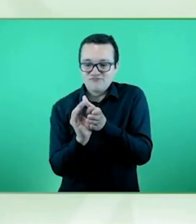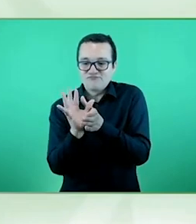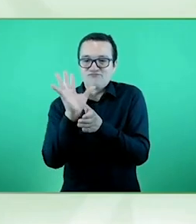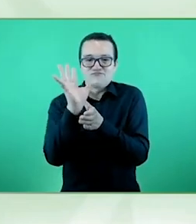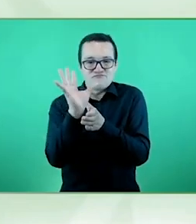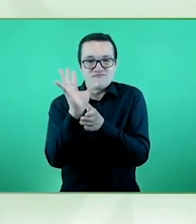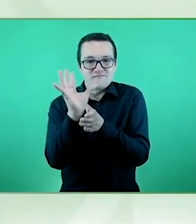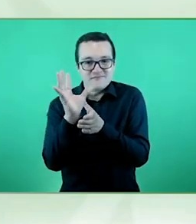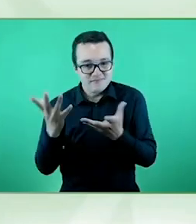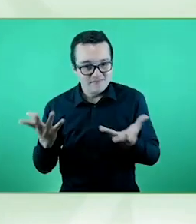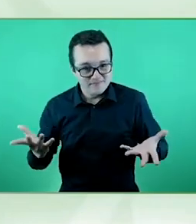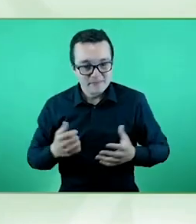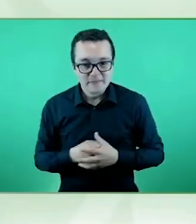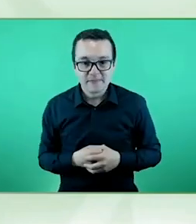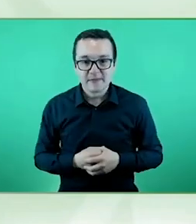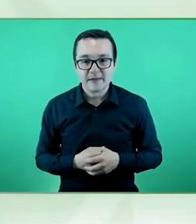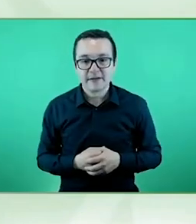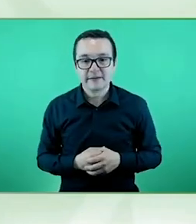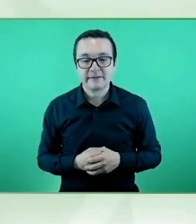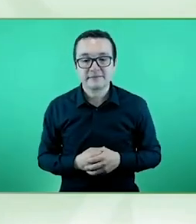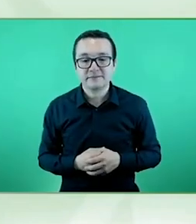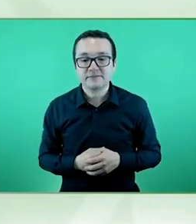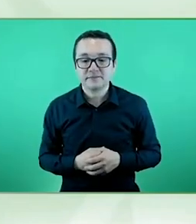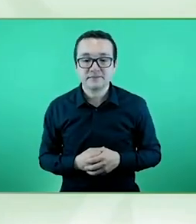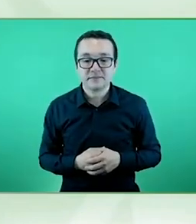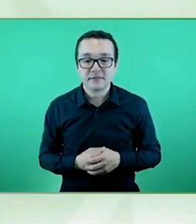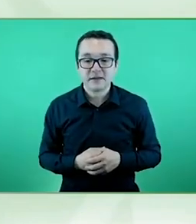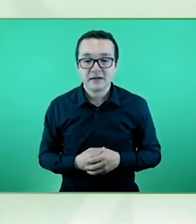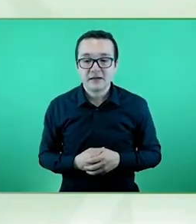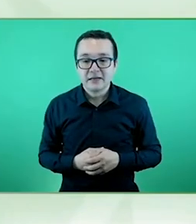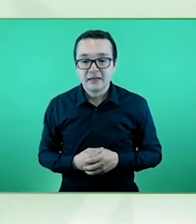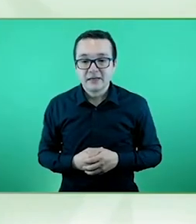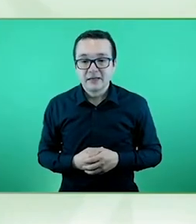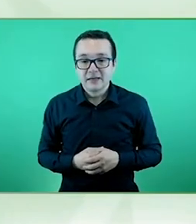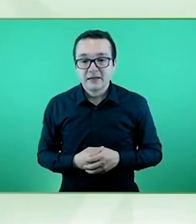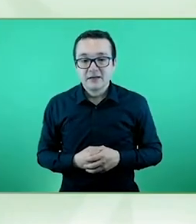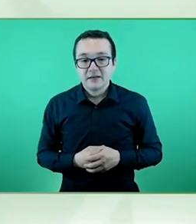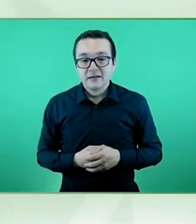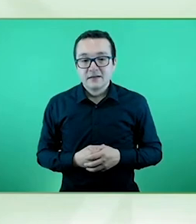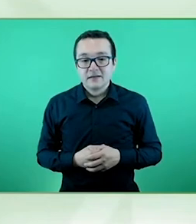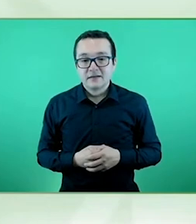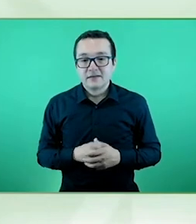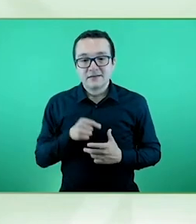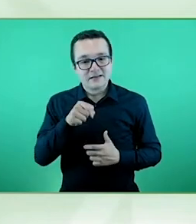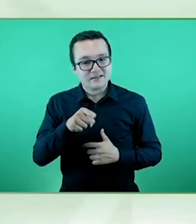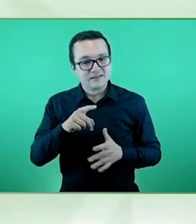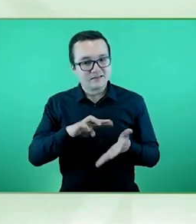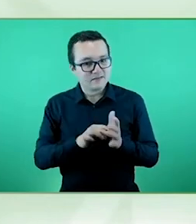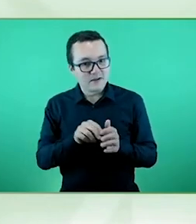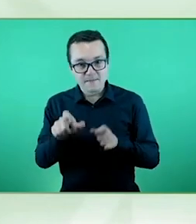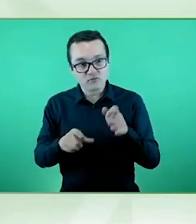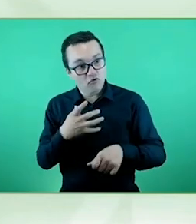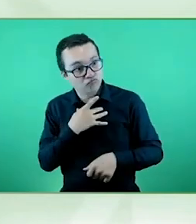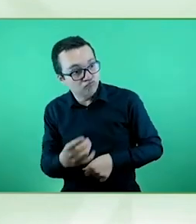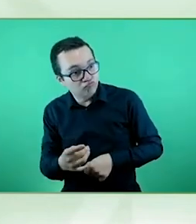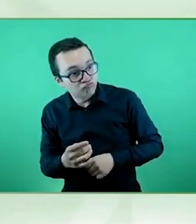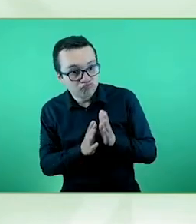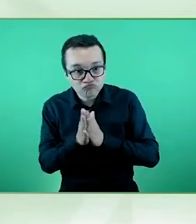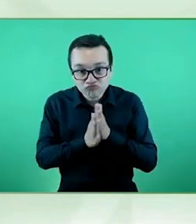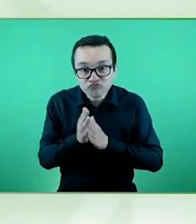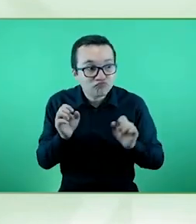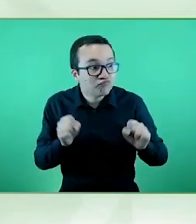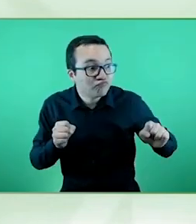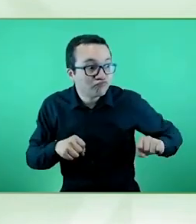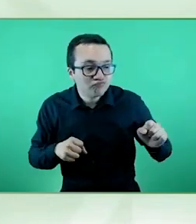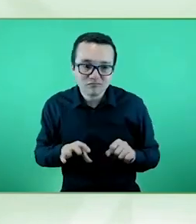es bien, por así decirlo, es del gusto de las personas, es algo bien atractivo,